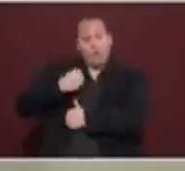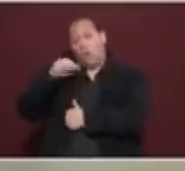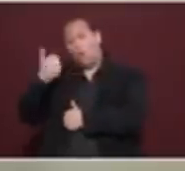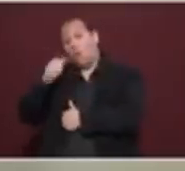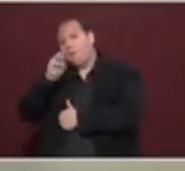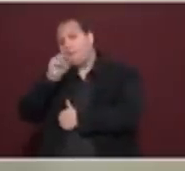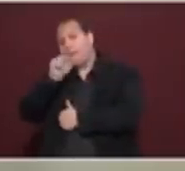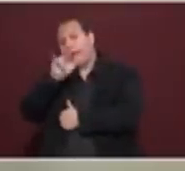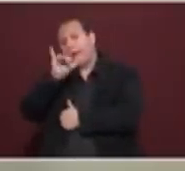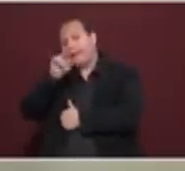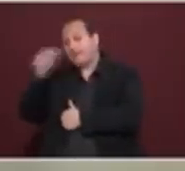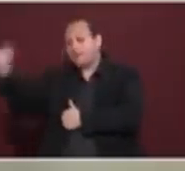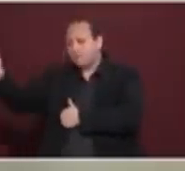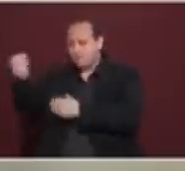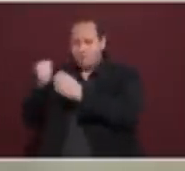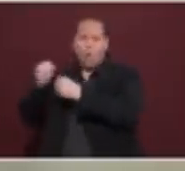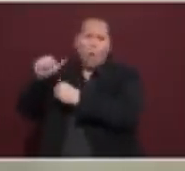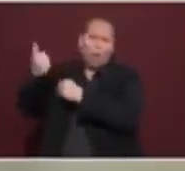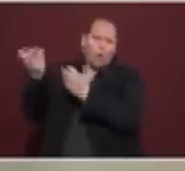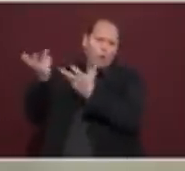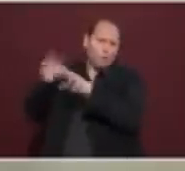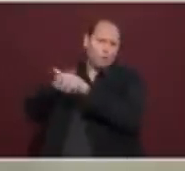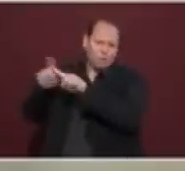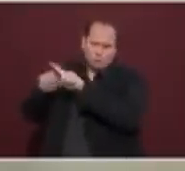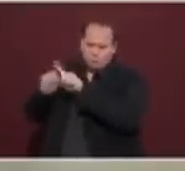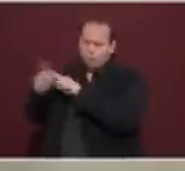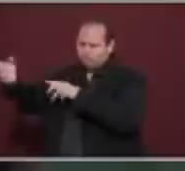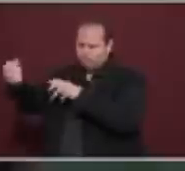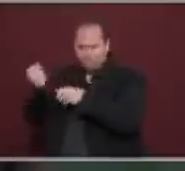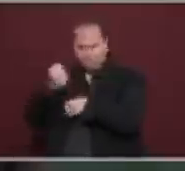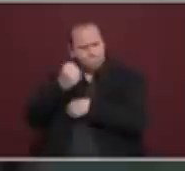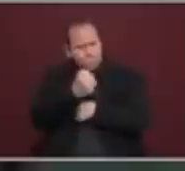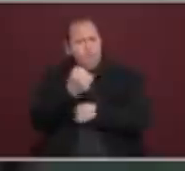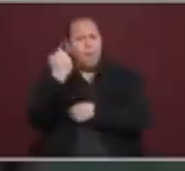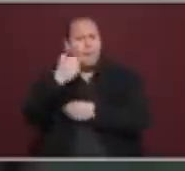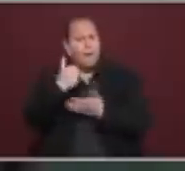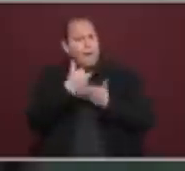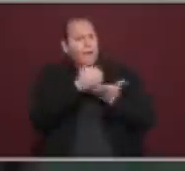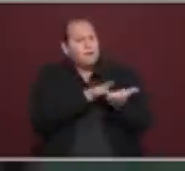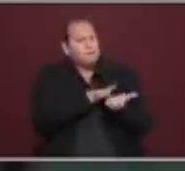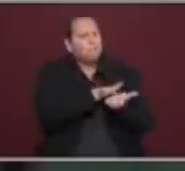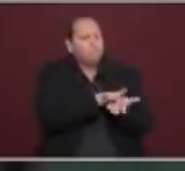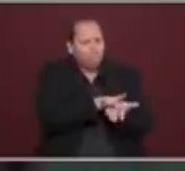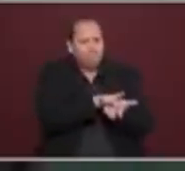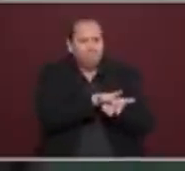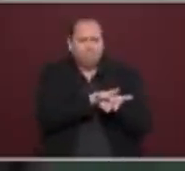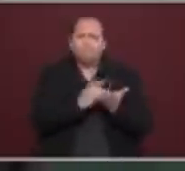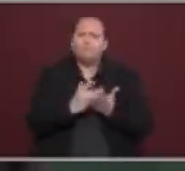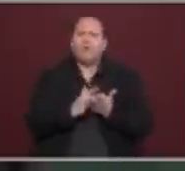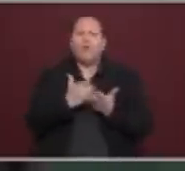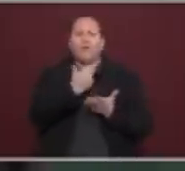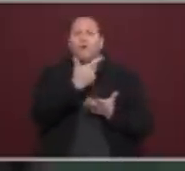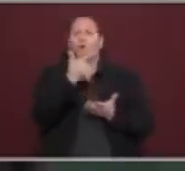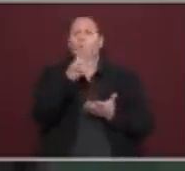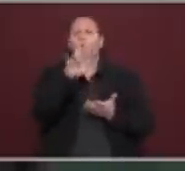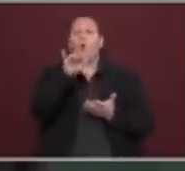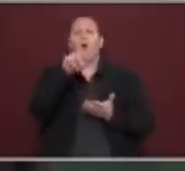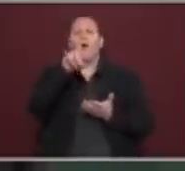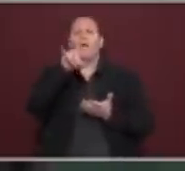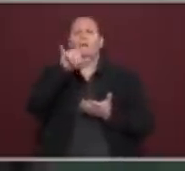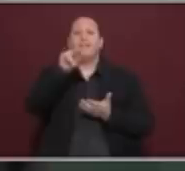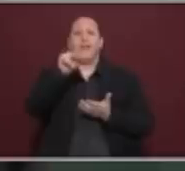que tienen otras tareas para reforzar a la guardia nacional